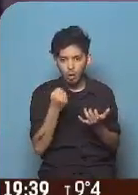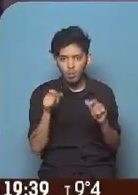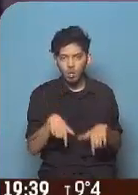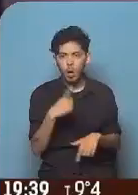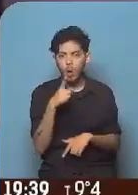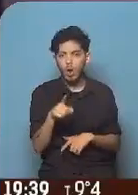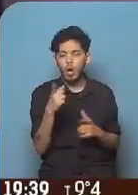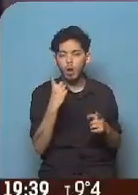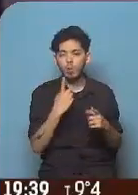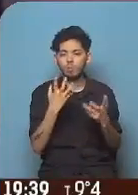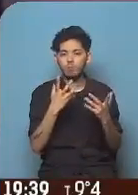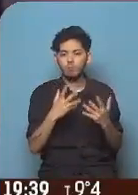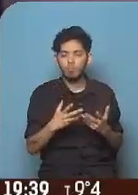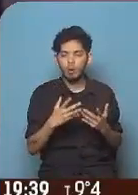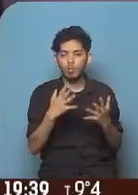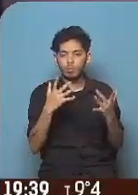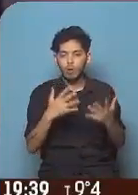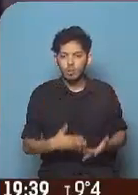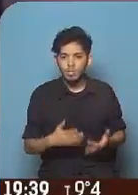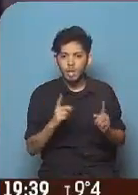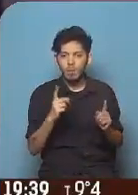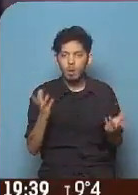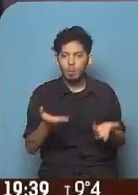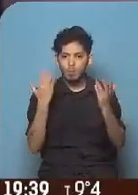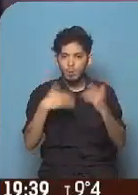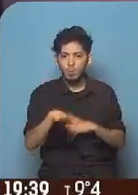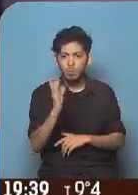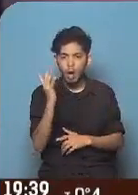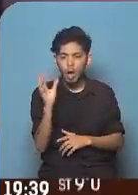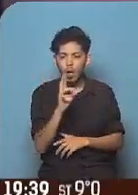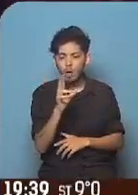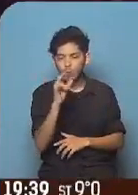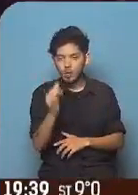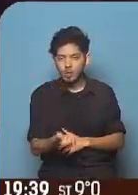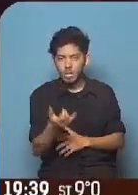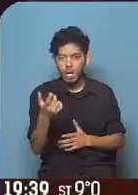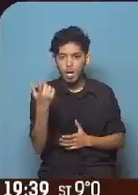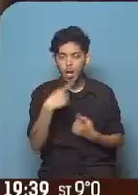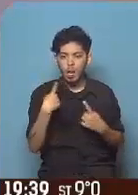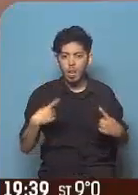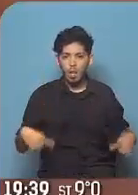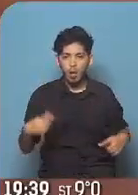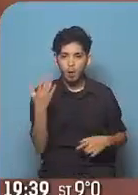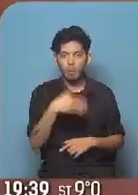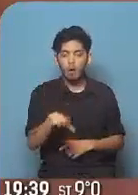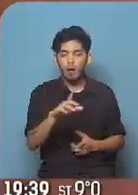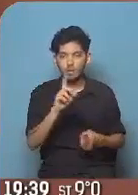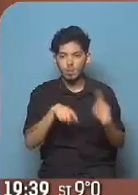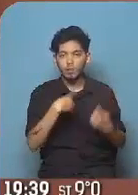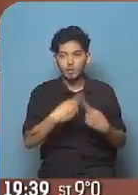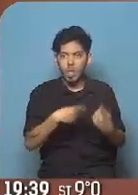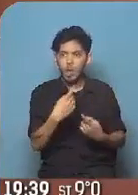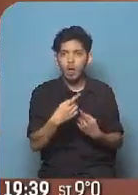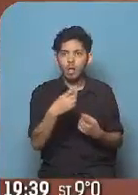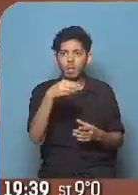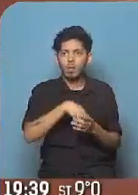el porcentaje de aumento que se va a autorizar a los artículos que van a continuar en